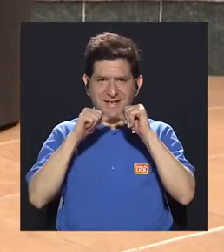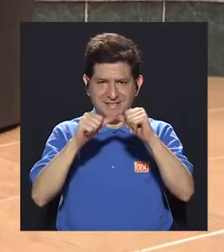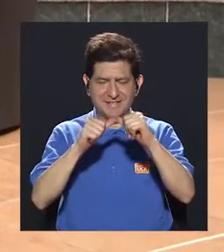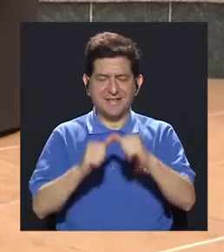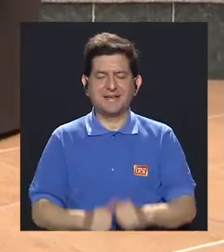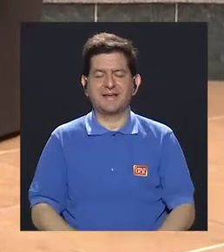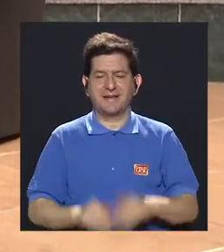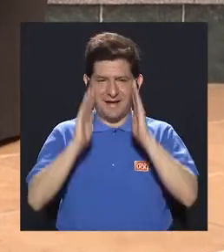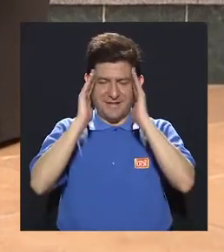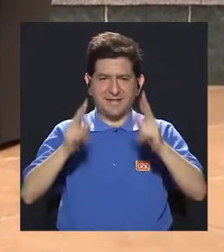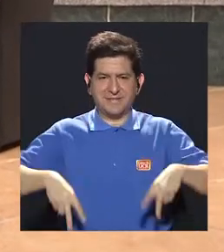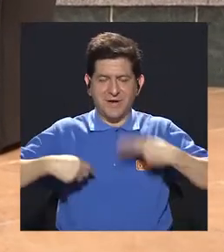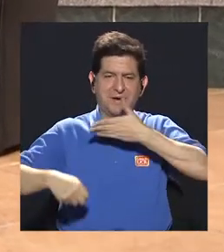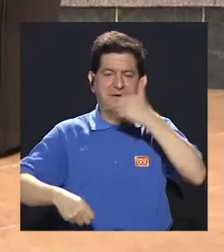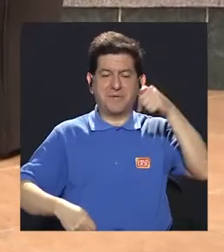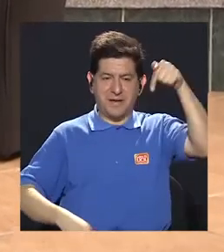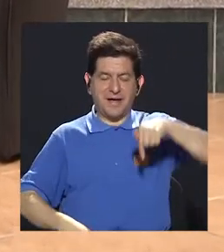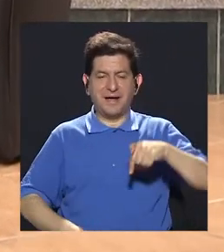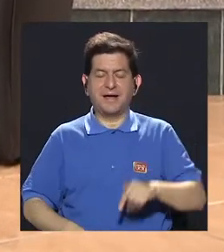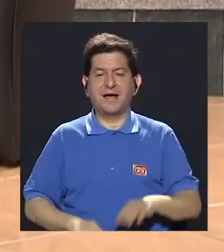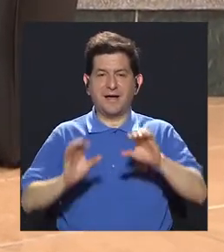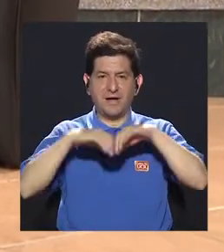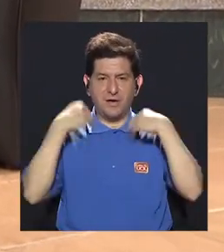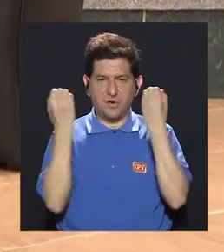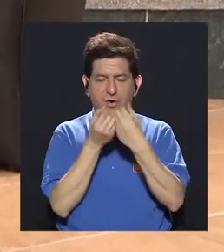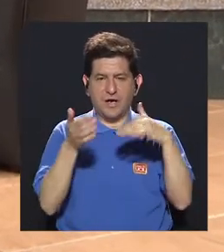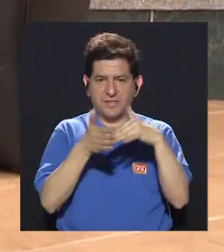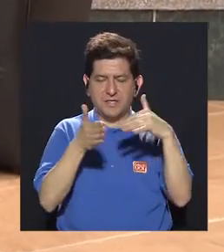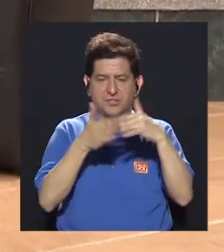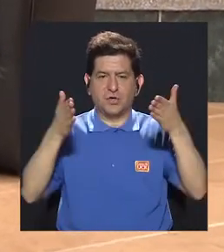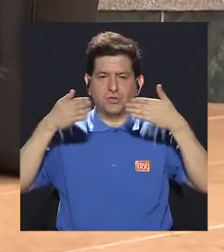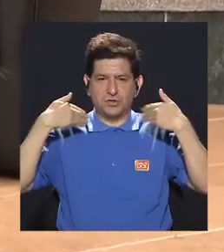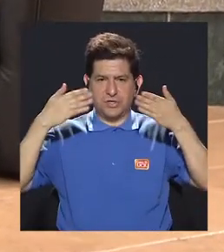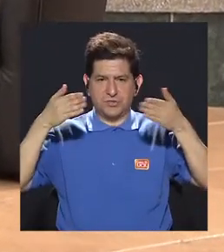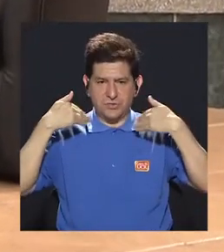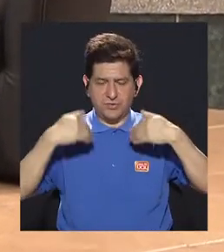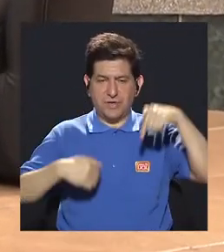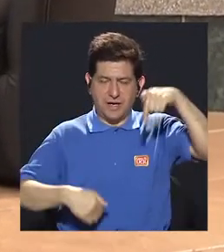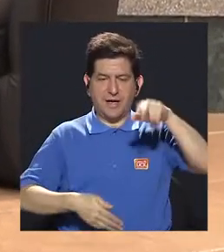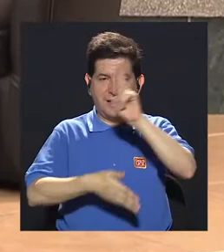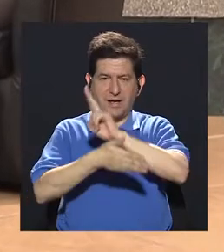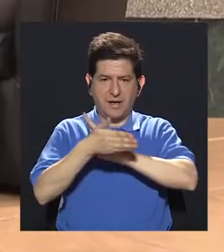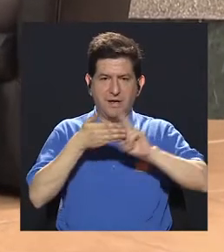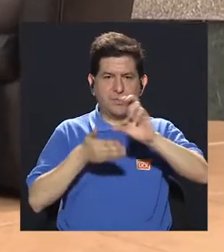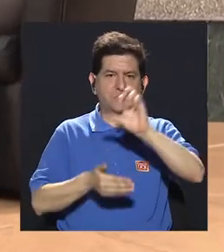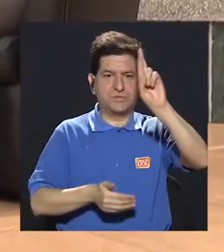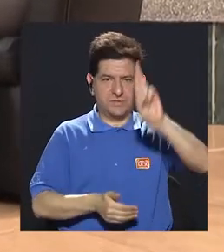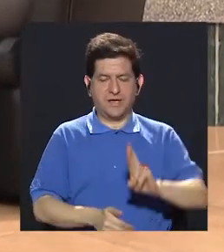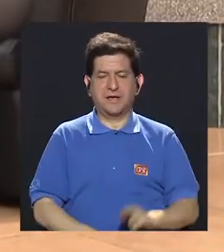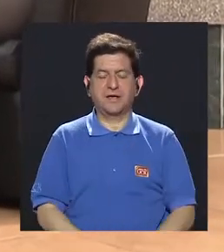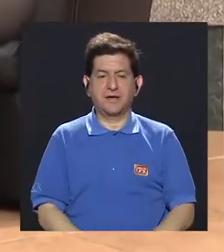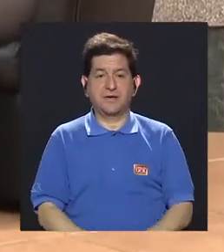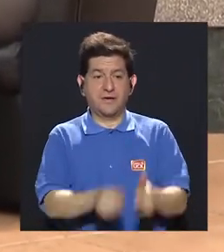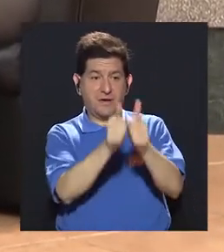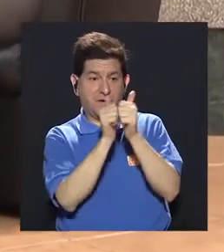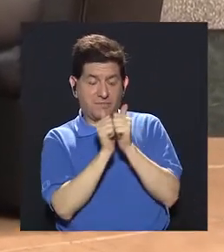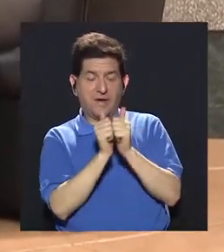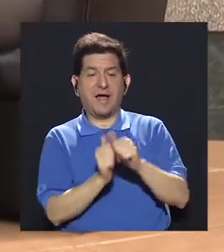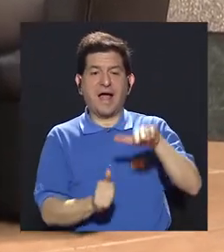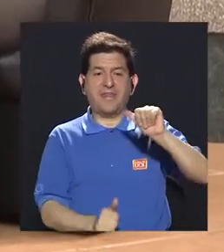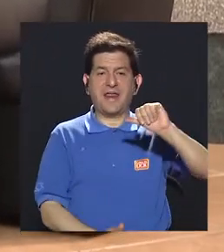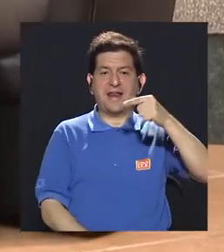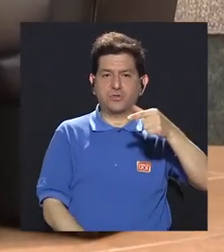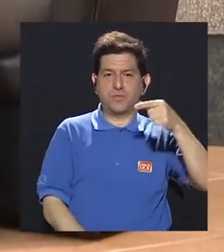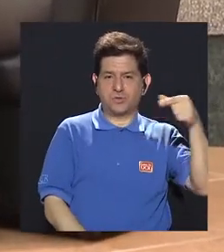Gracias por continuar en Vivir Mejor el día de hoy desde la Organización para Estudios Tropicales en nuestra Universidad de Costa Rica. Nos